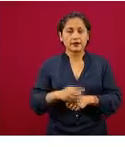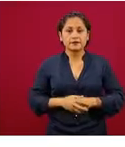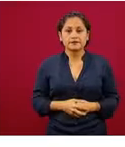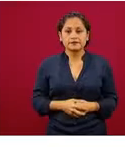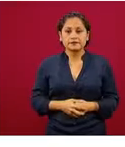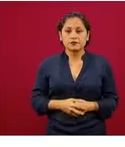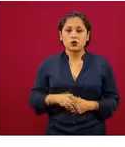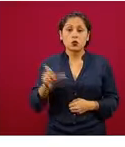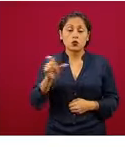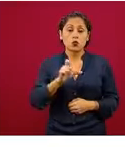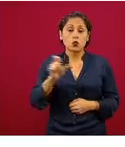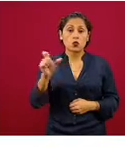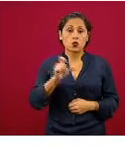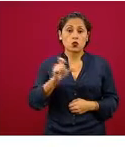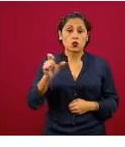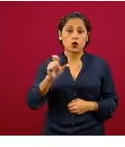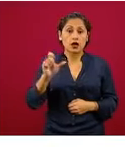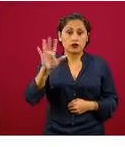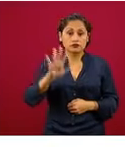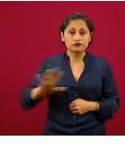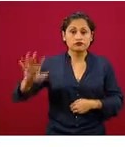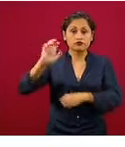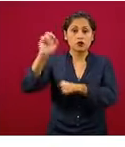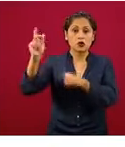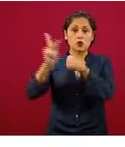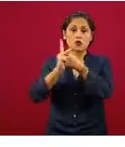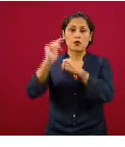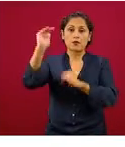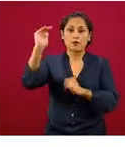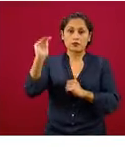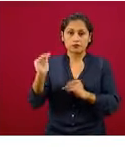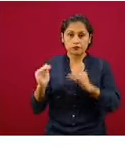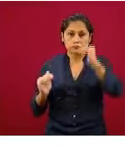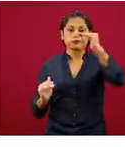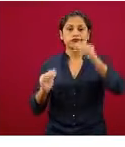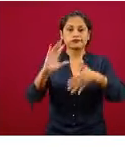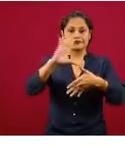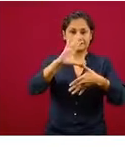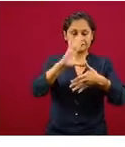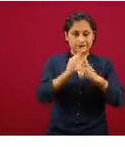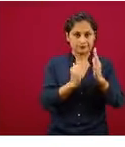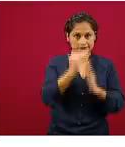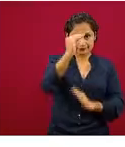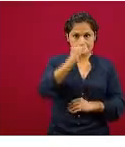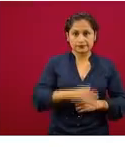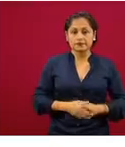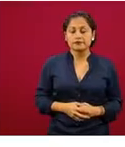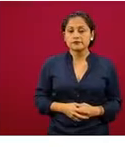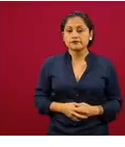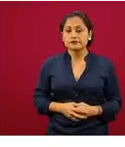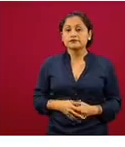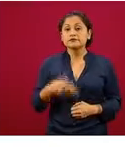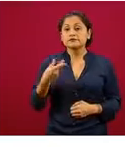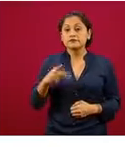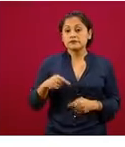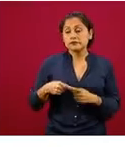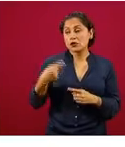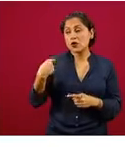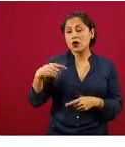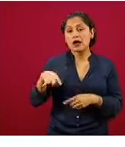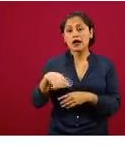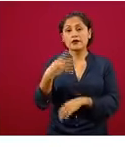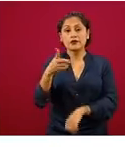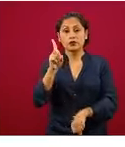que superamos a la región europea, pero básicamente la proporción de casos en los últimos 14 días, digamos